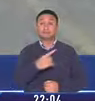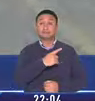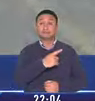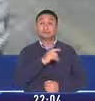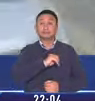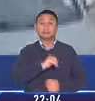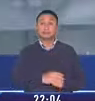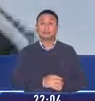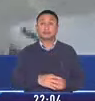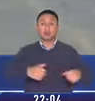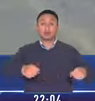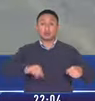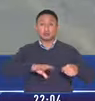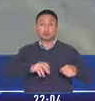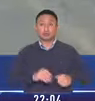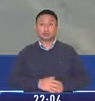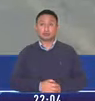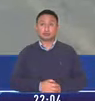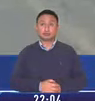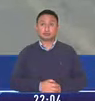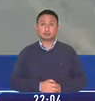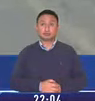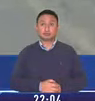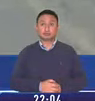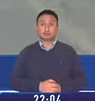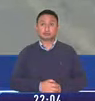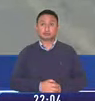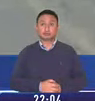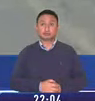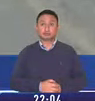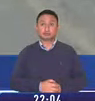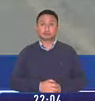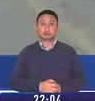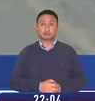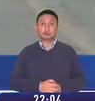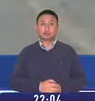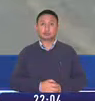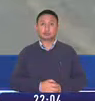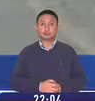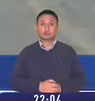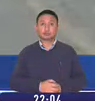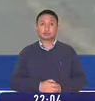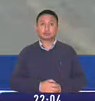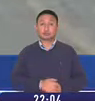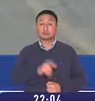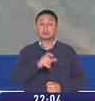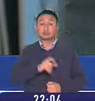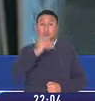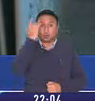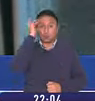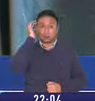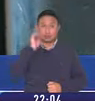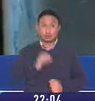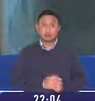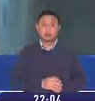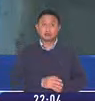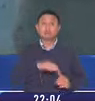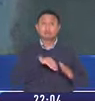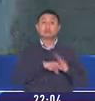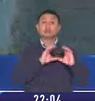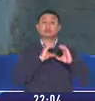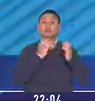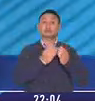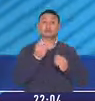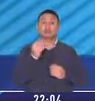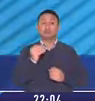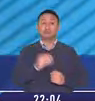frecuente es el robo en motocicleta. Por estos días la preocupación de la gente se ha puesto más intensa, debido al ingreso a clases de los